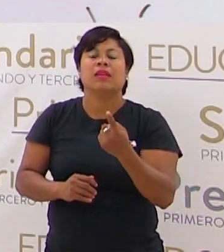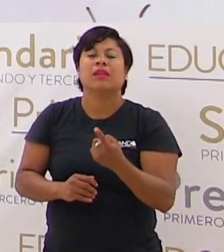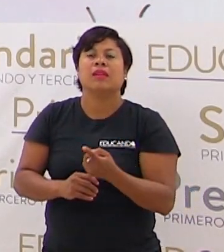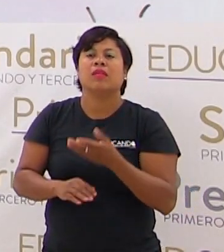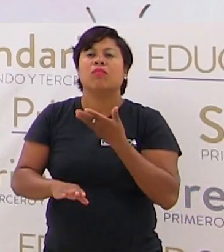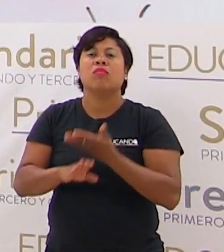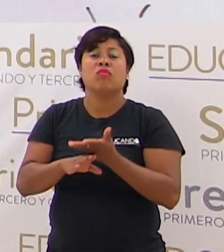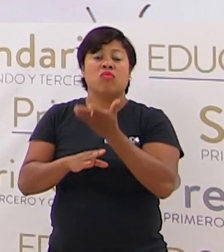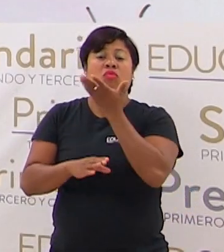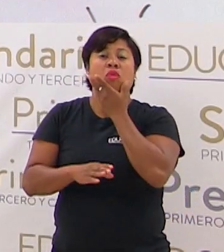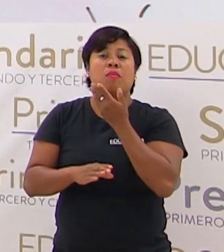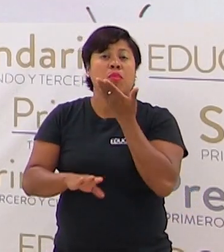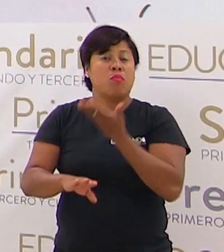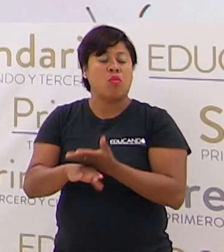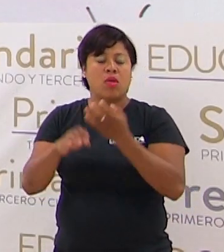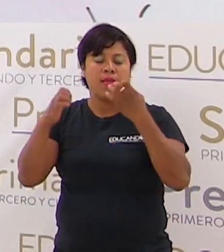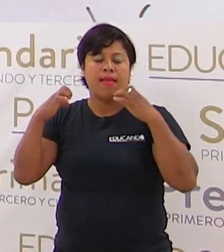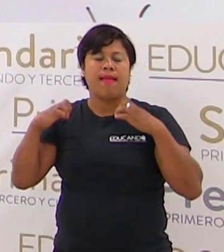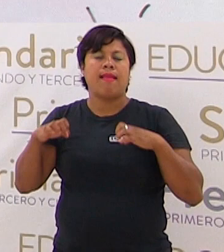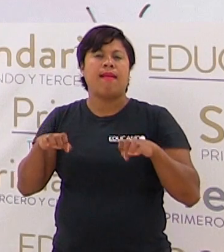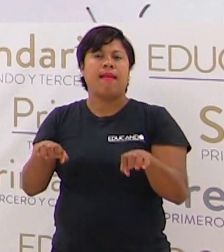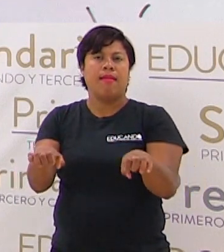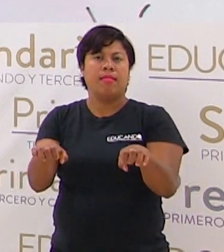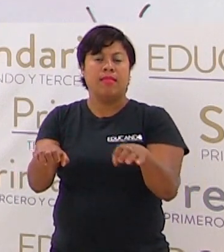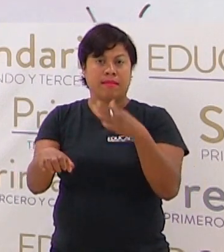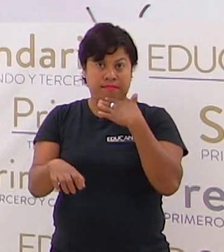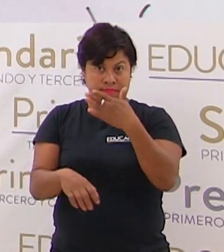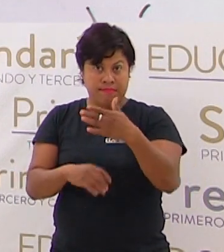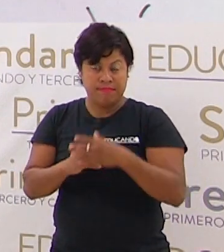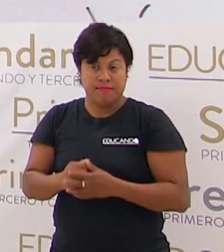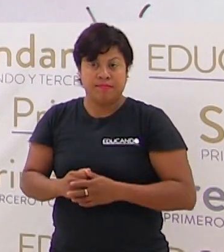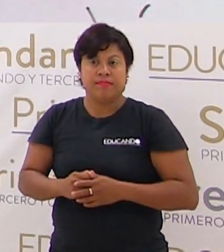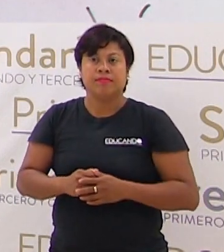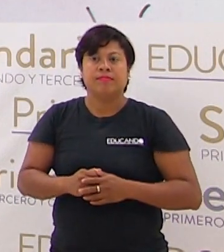hombre muy elegante, ¿bien?